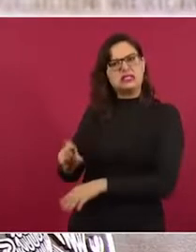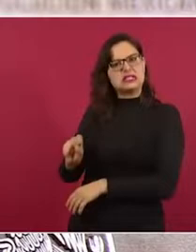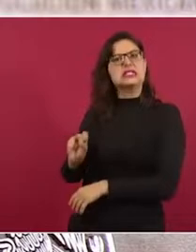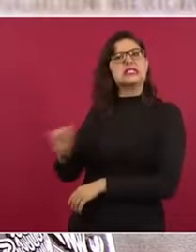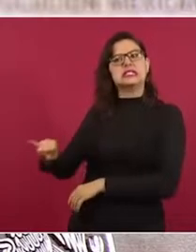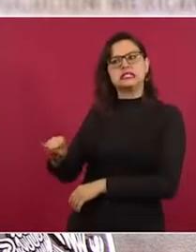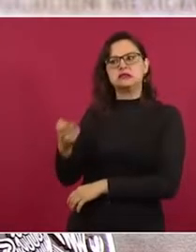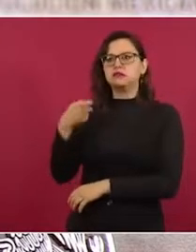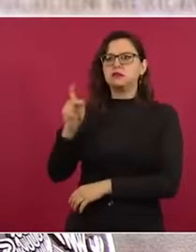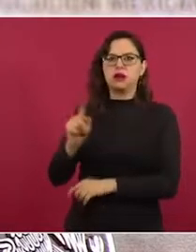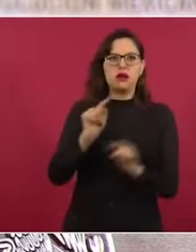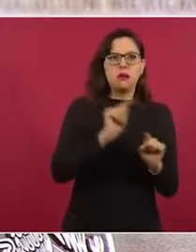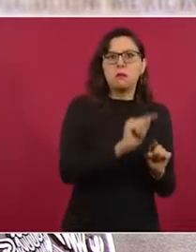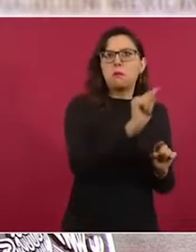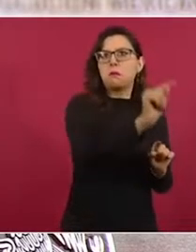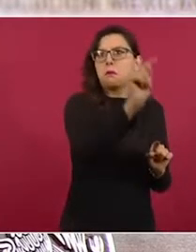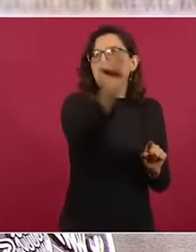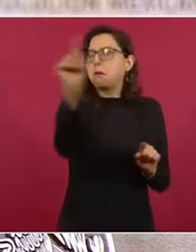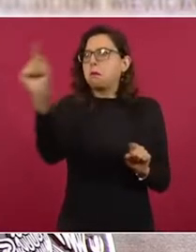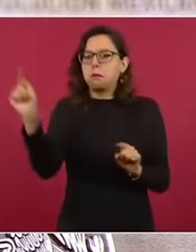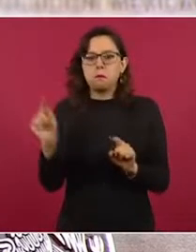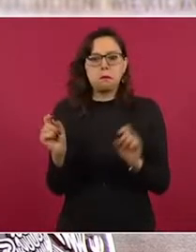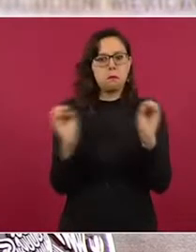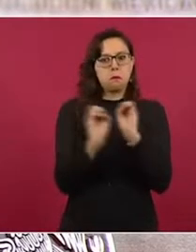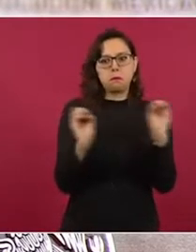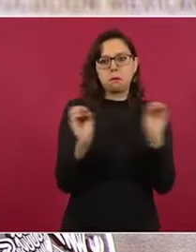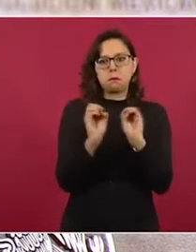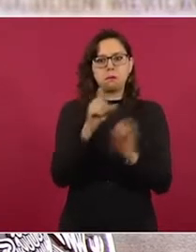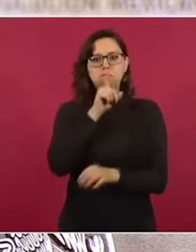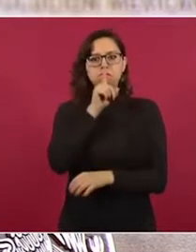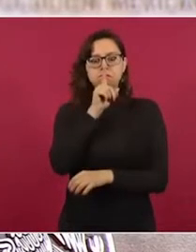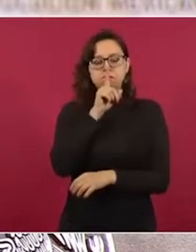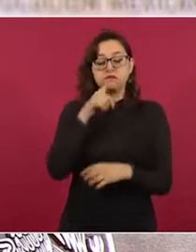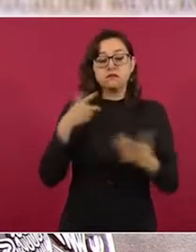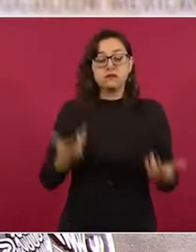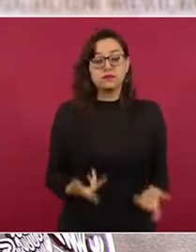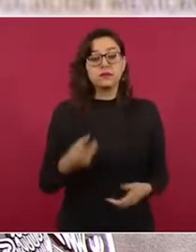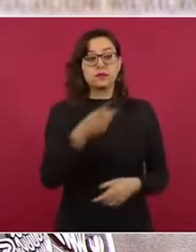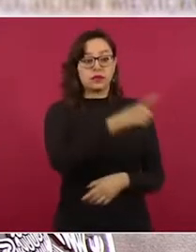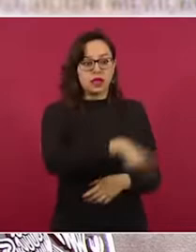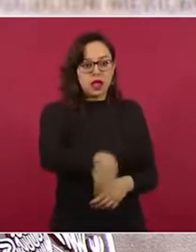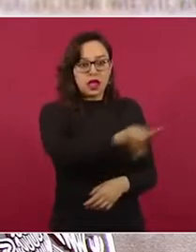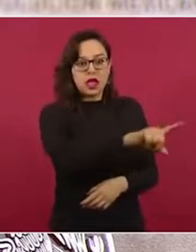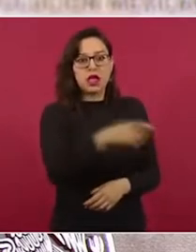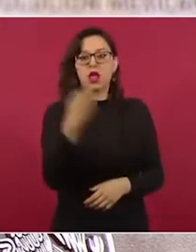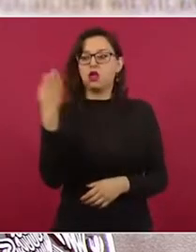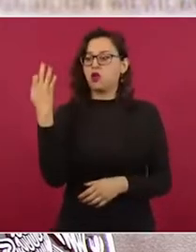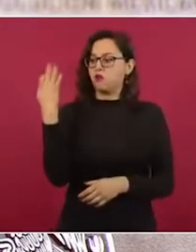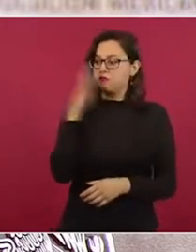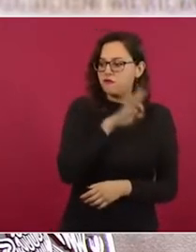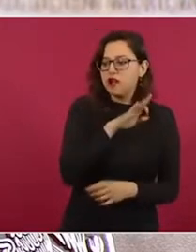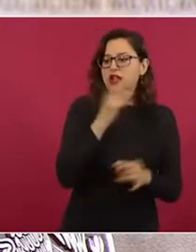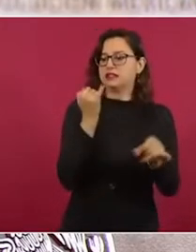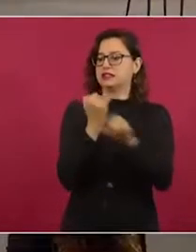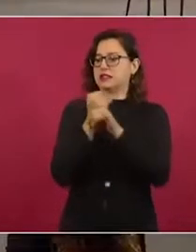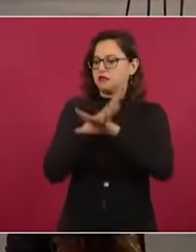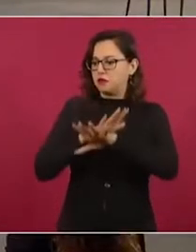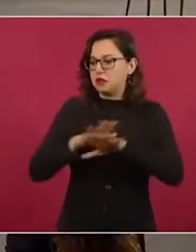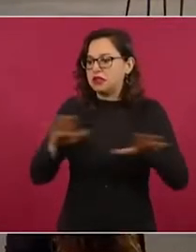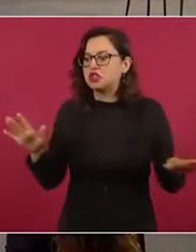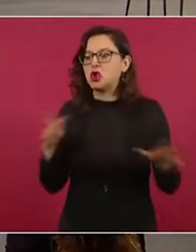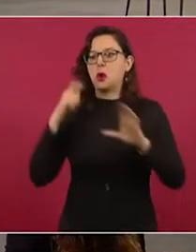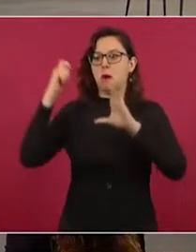Tren Maya. Han usado información falsa, han manipulado videos de cenotes que no corresponden al Tren